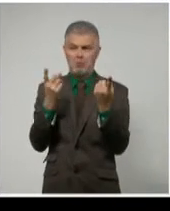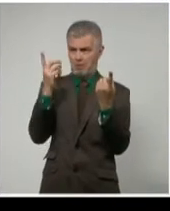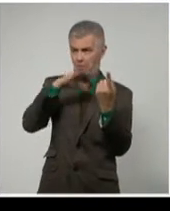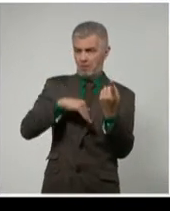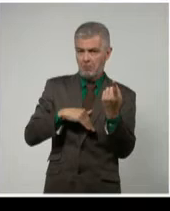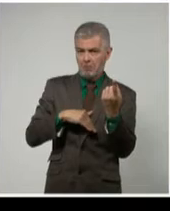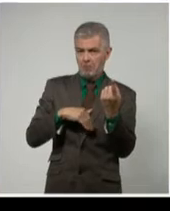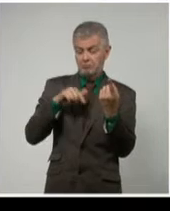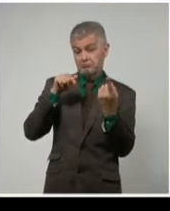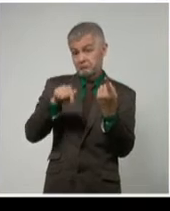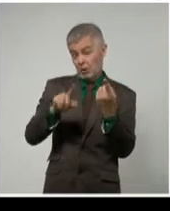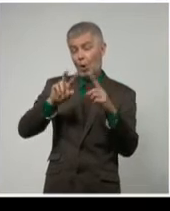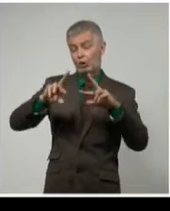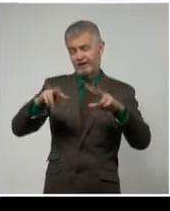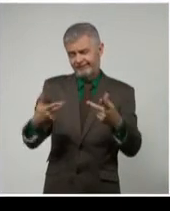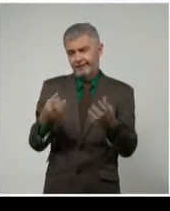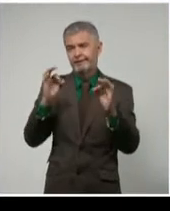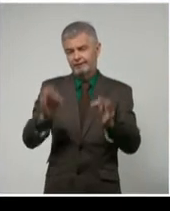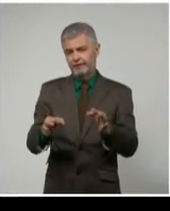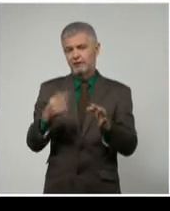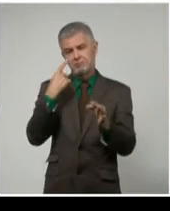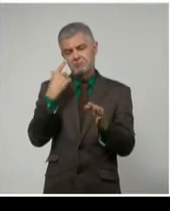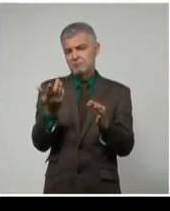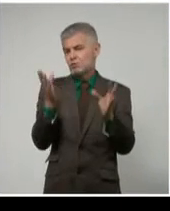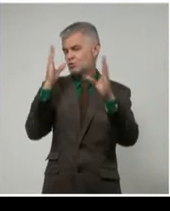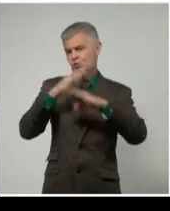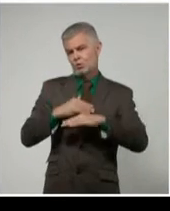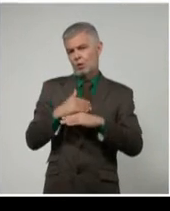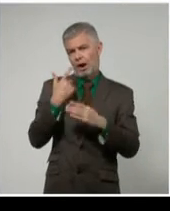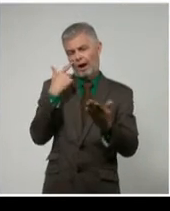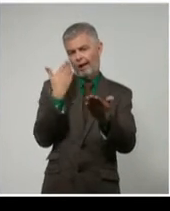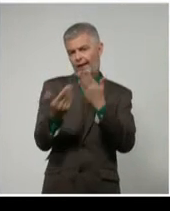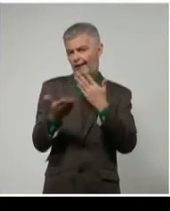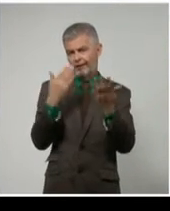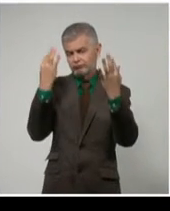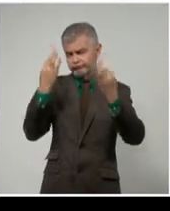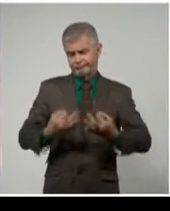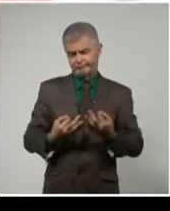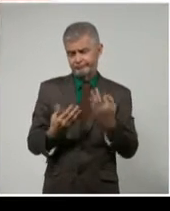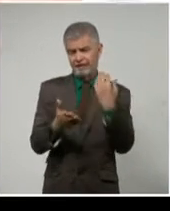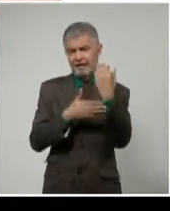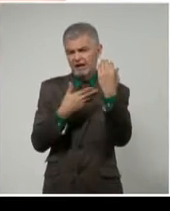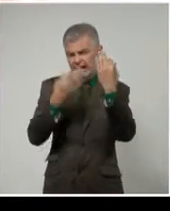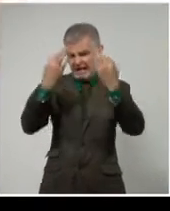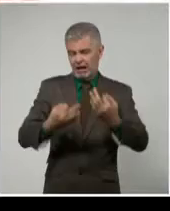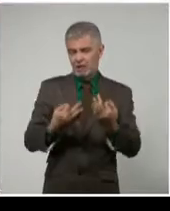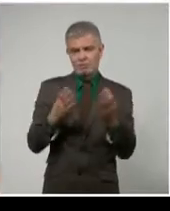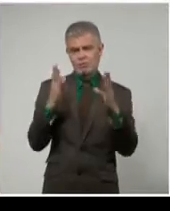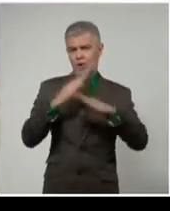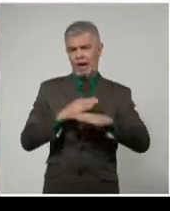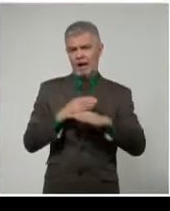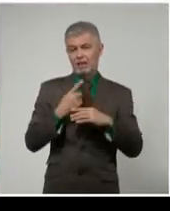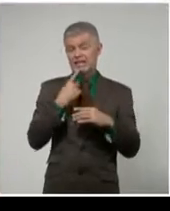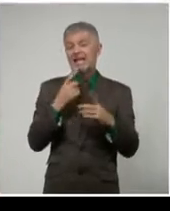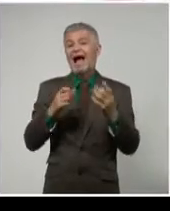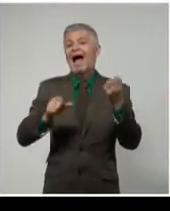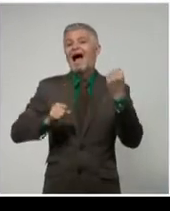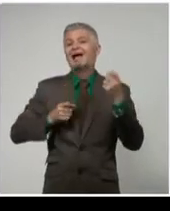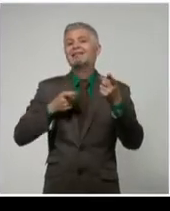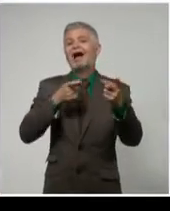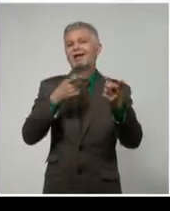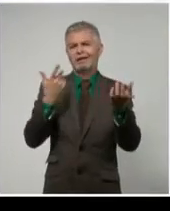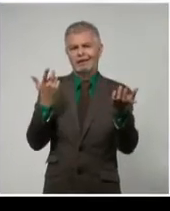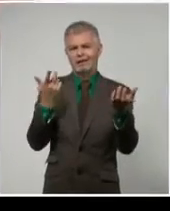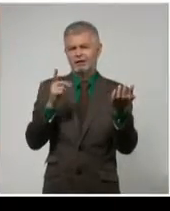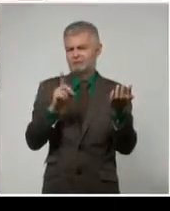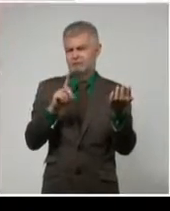nuevo en una posición en la que no es sostenible este tipo de denominado ataque, ¿no? Ataque, no,